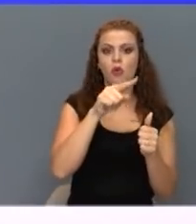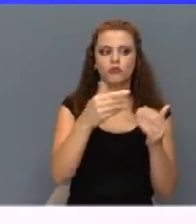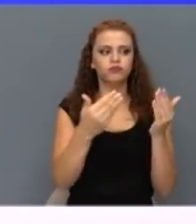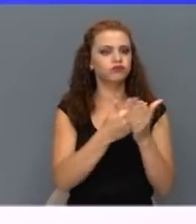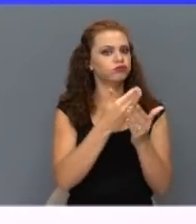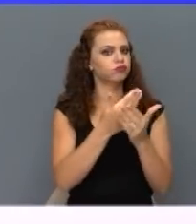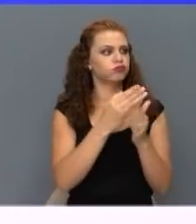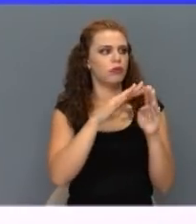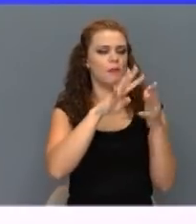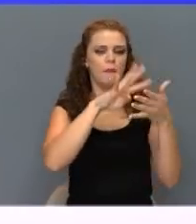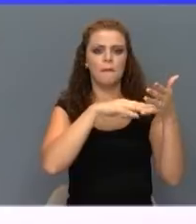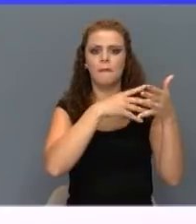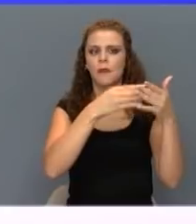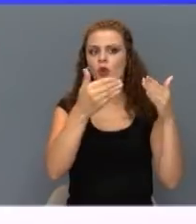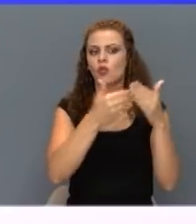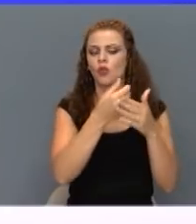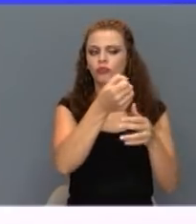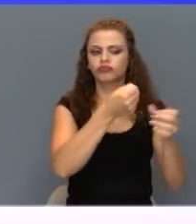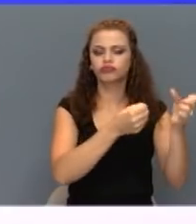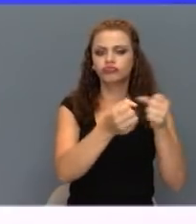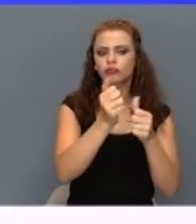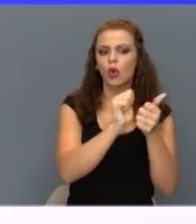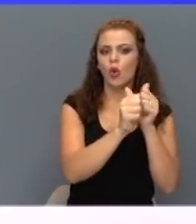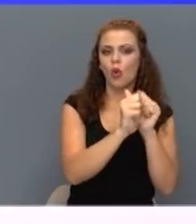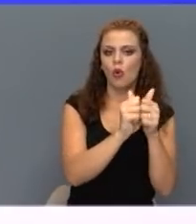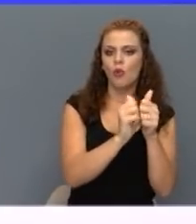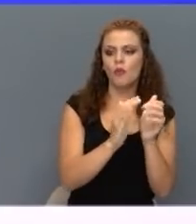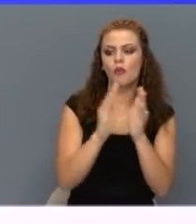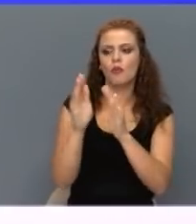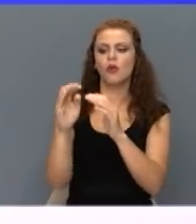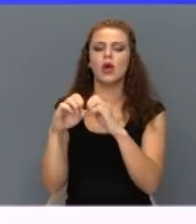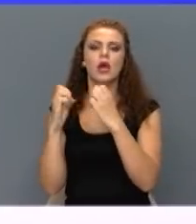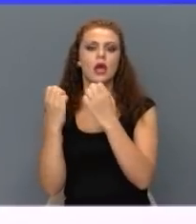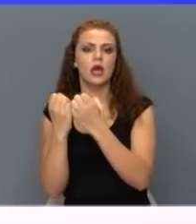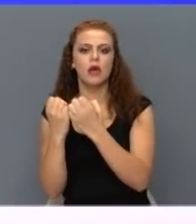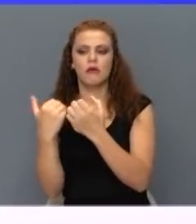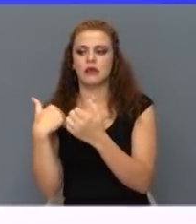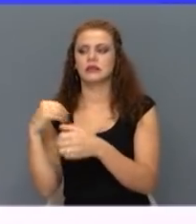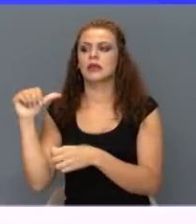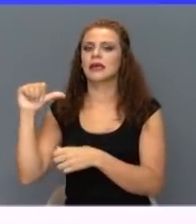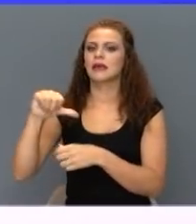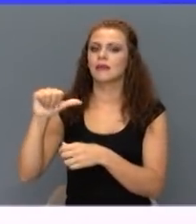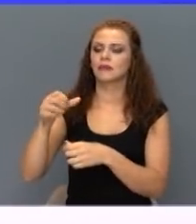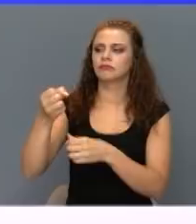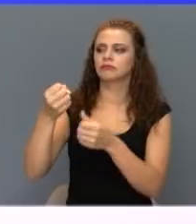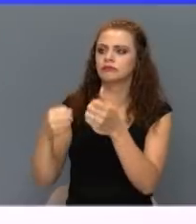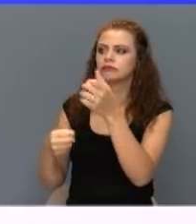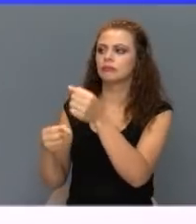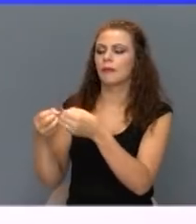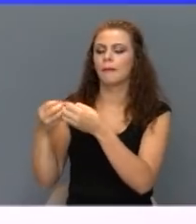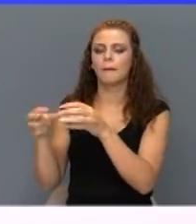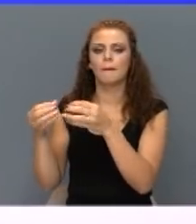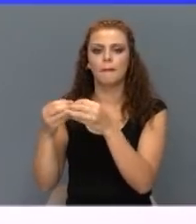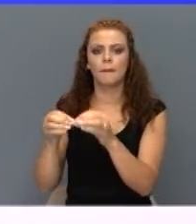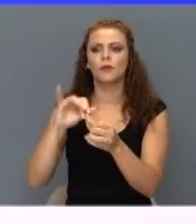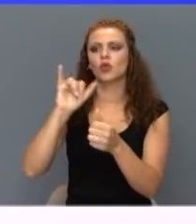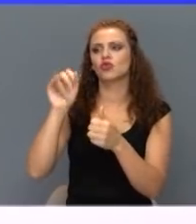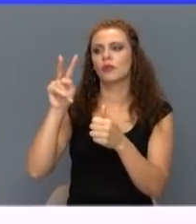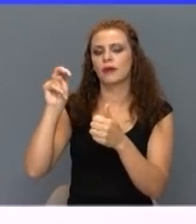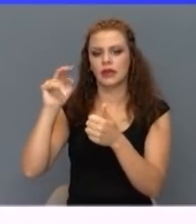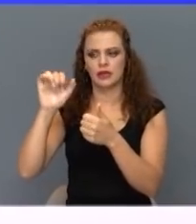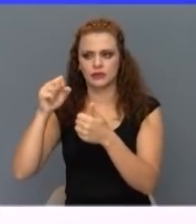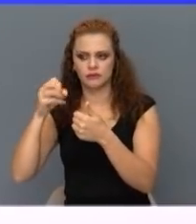completamente la planilla compitiendo a un equipo que viene perdiendo piezas importantes que va a perder a johan venegas